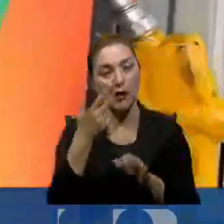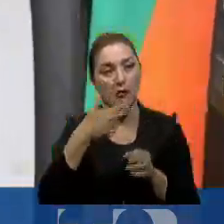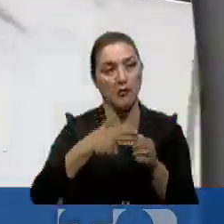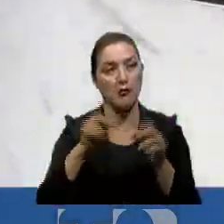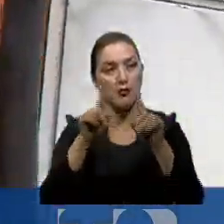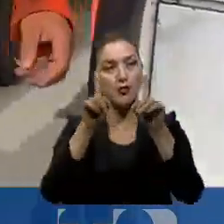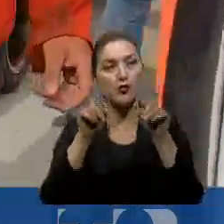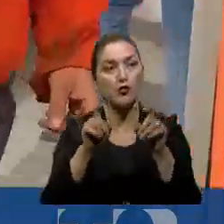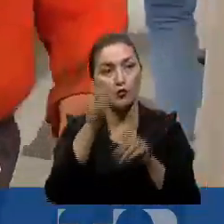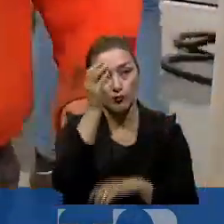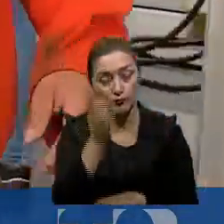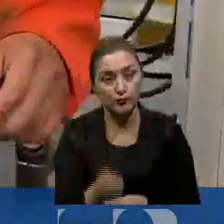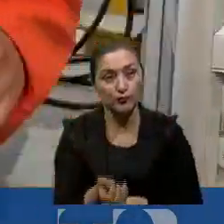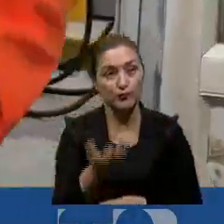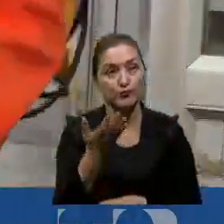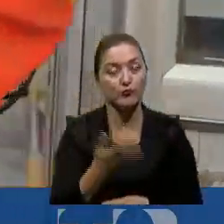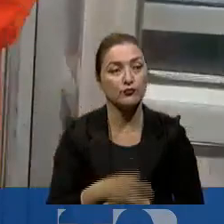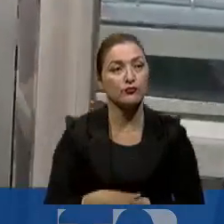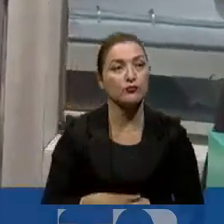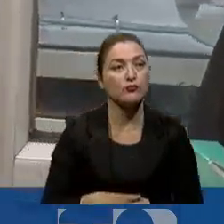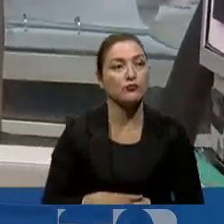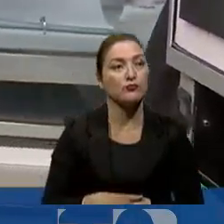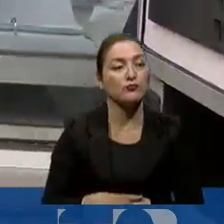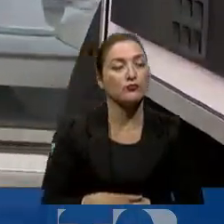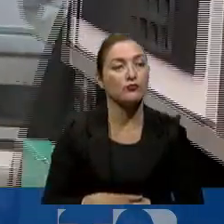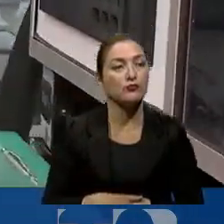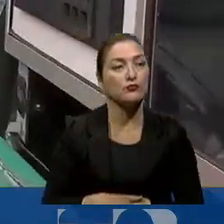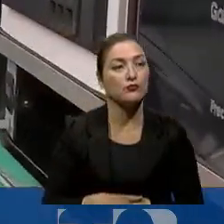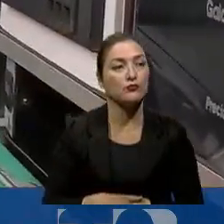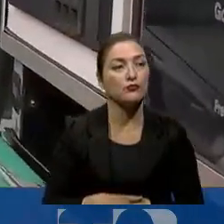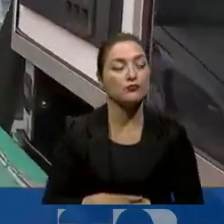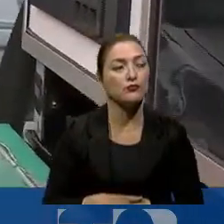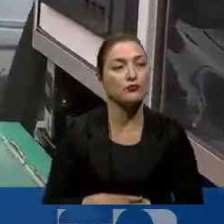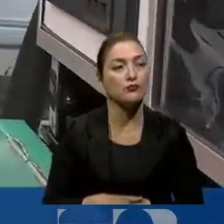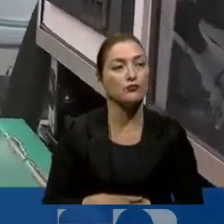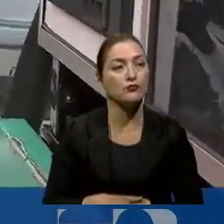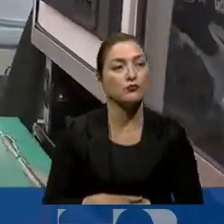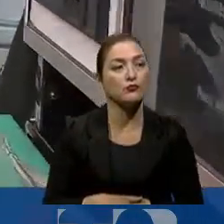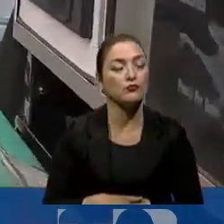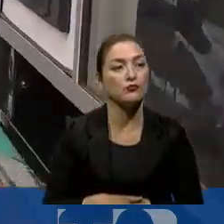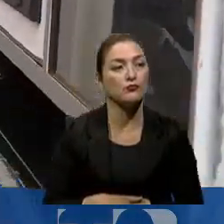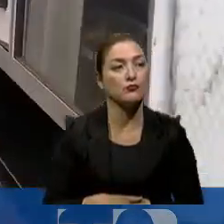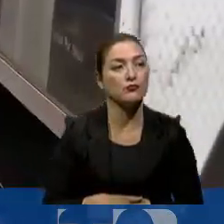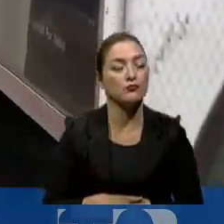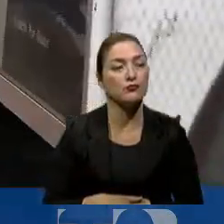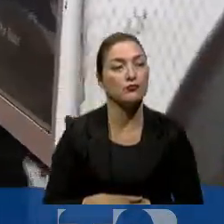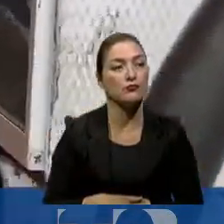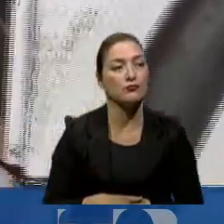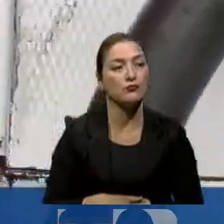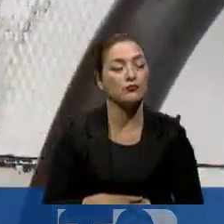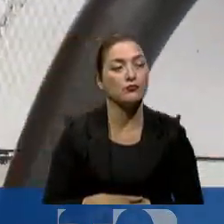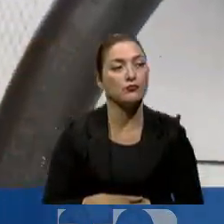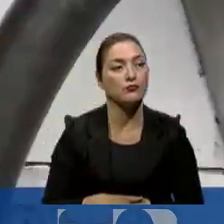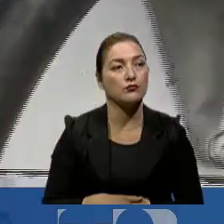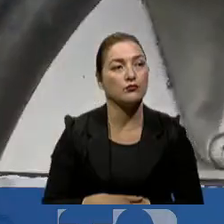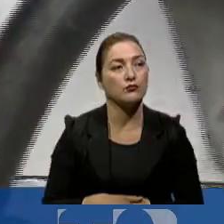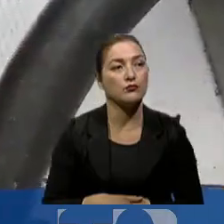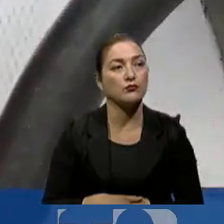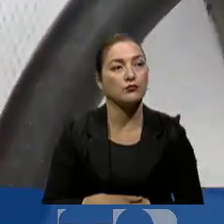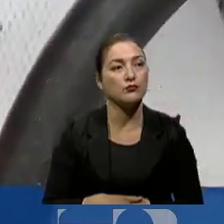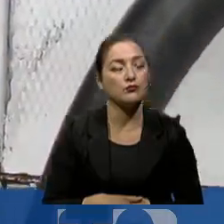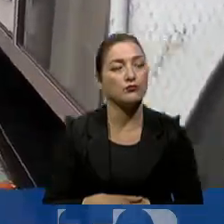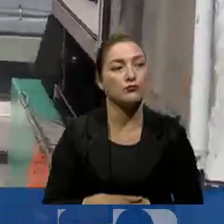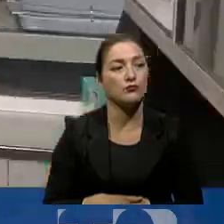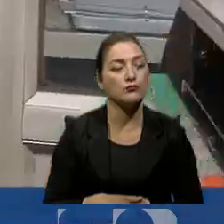abasteciendo acá. Señor, buenos días, permítanos un segundito, estamos en vivo para Teleamazonas. Sí, ¿cuál es el reporte que tienen ustedes? No puede estar con